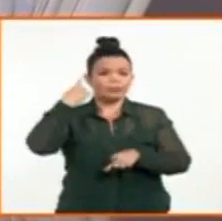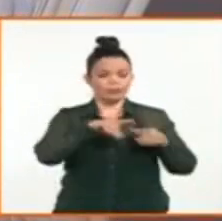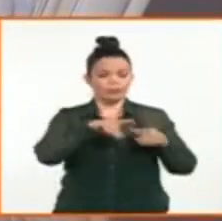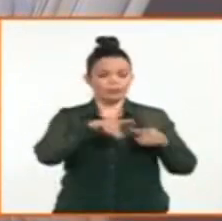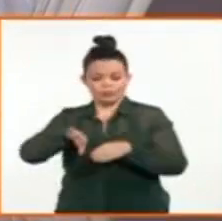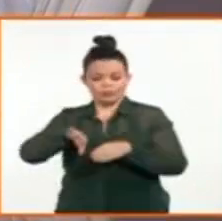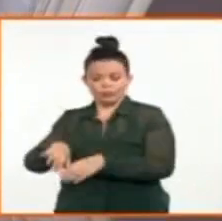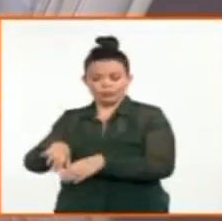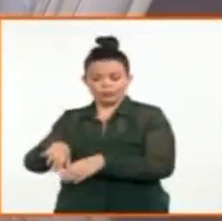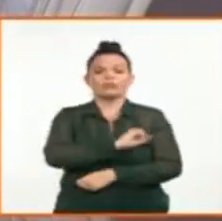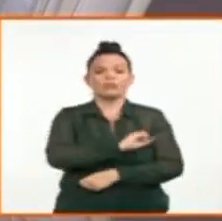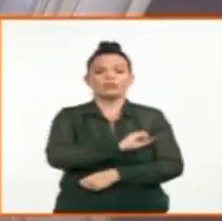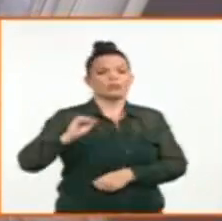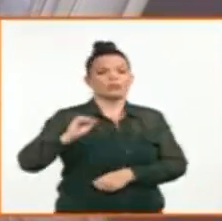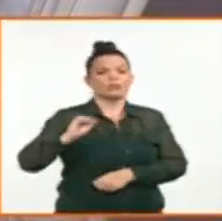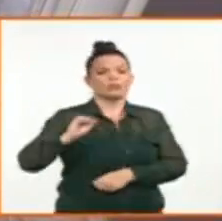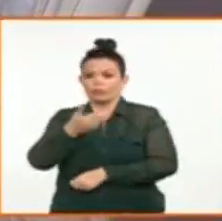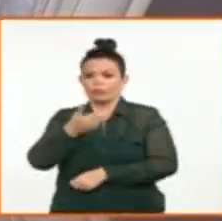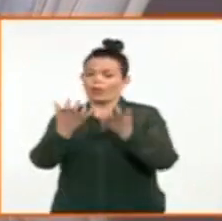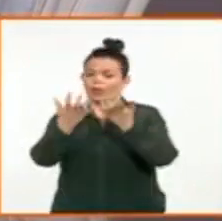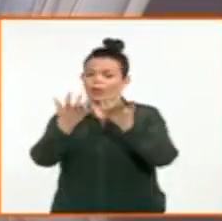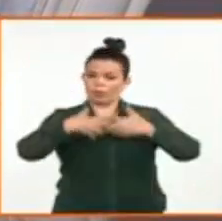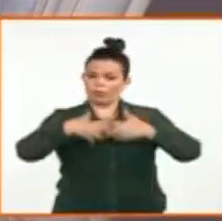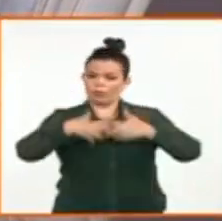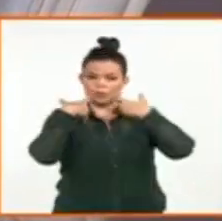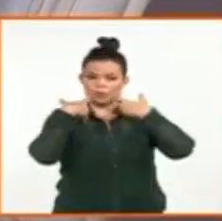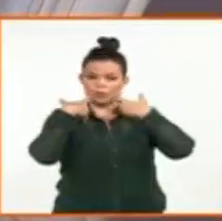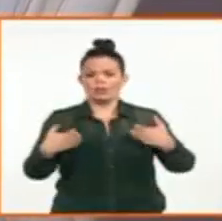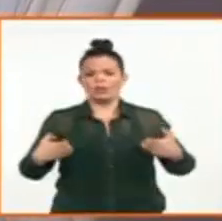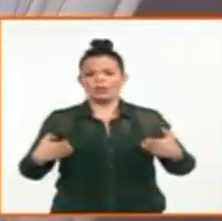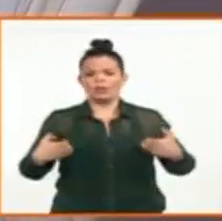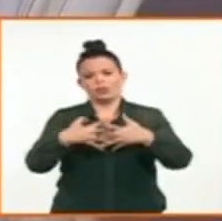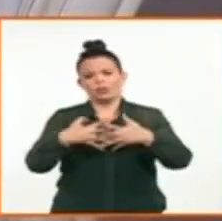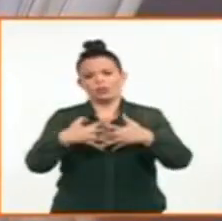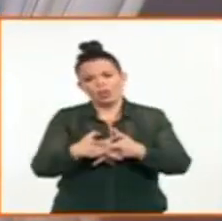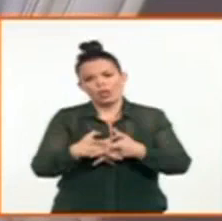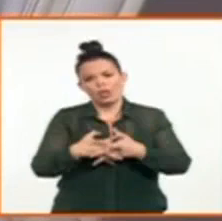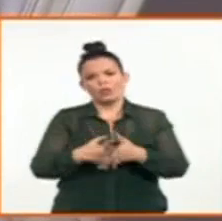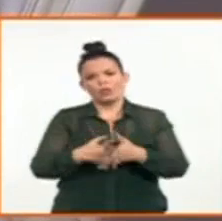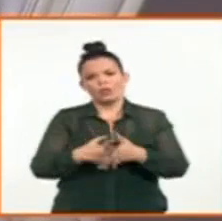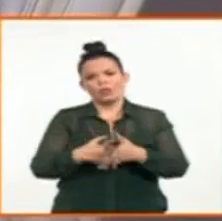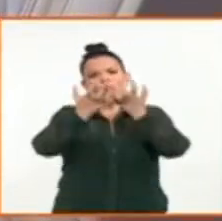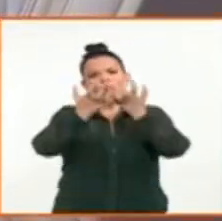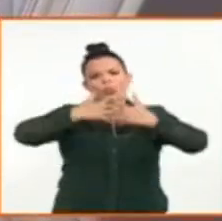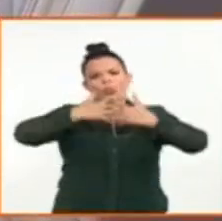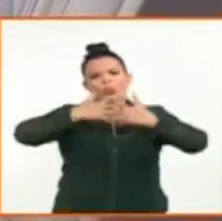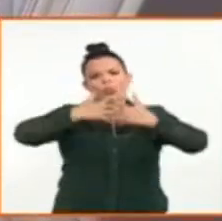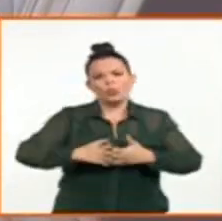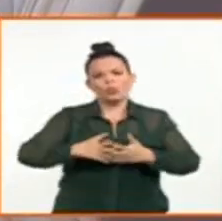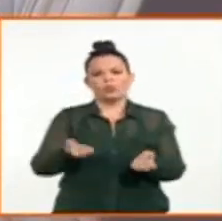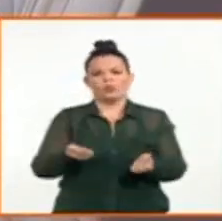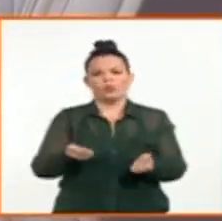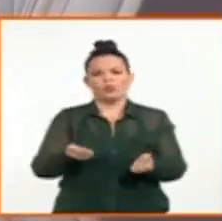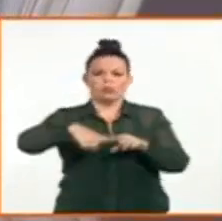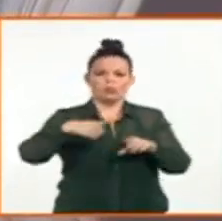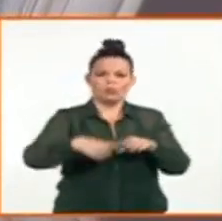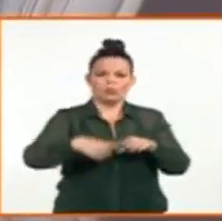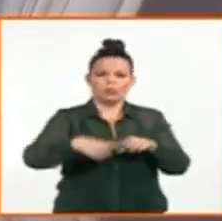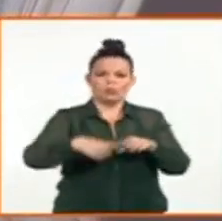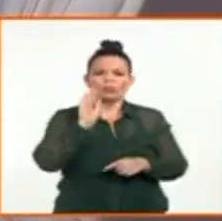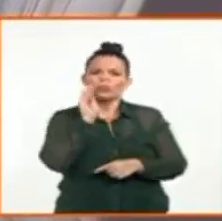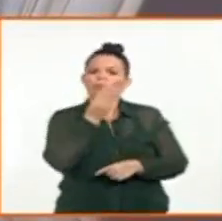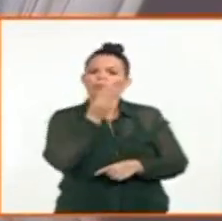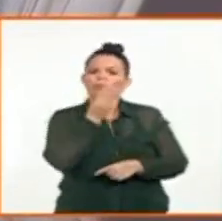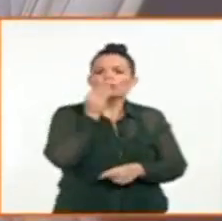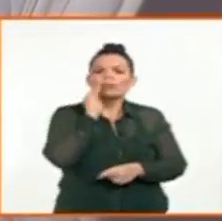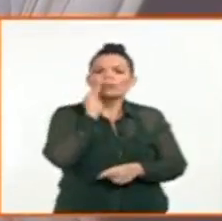se logró un nivel de producción importante, tuvo que ver con la producción de sanitarios. tanto servilleta como sanitario, se logró desde PROS un